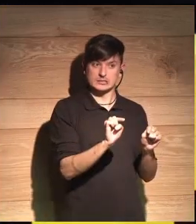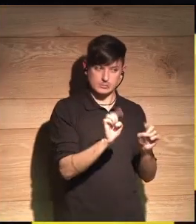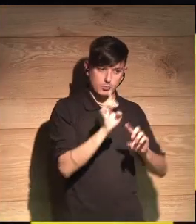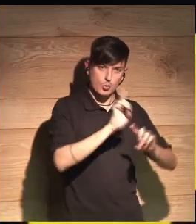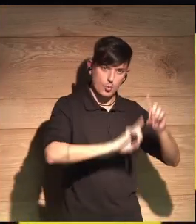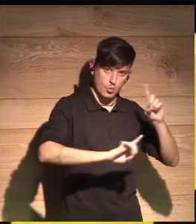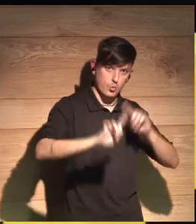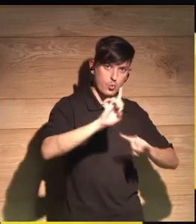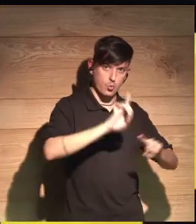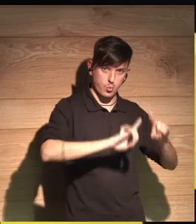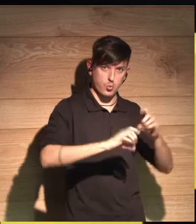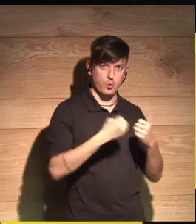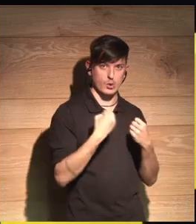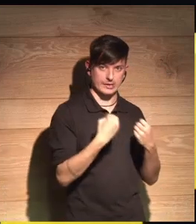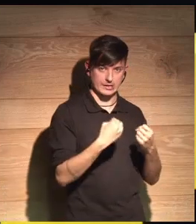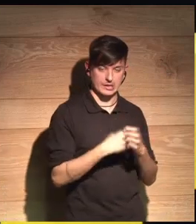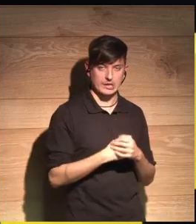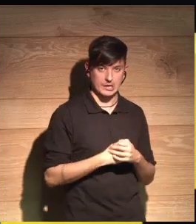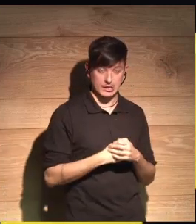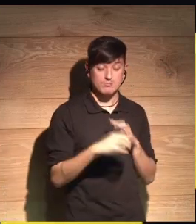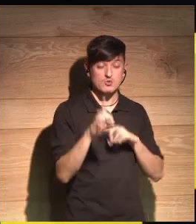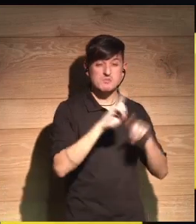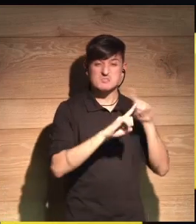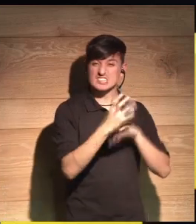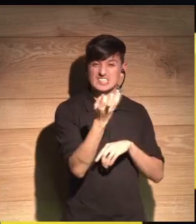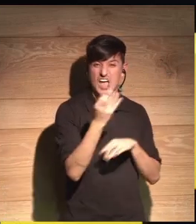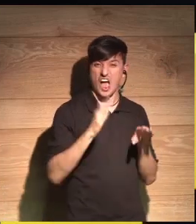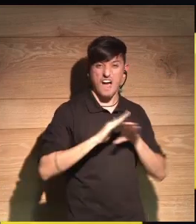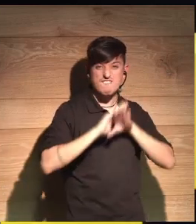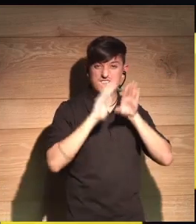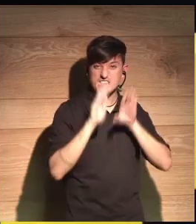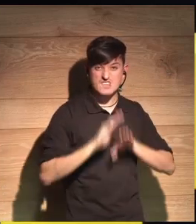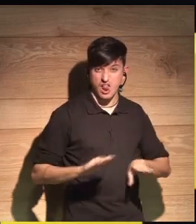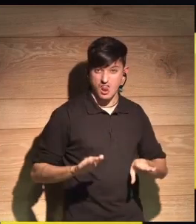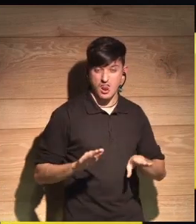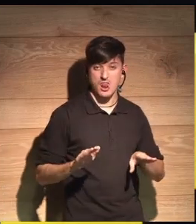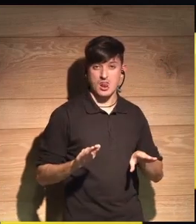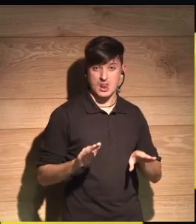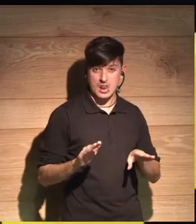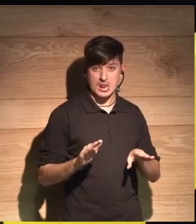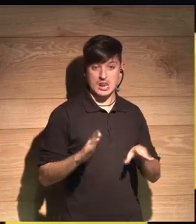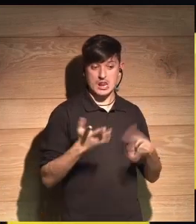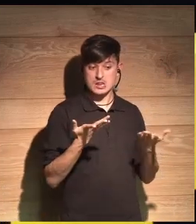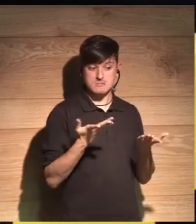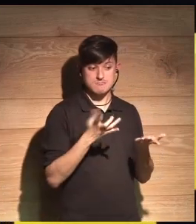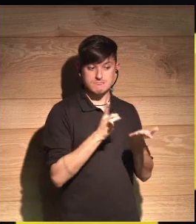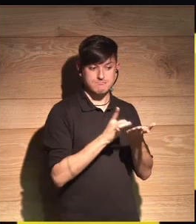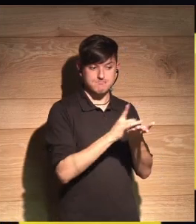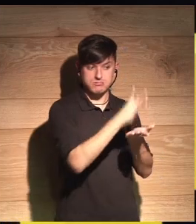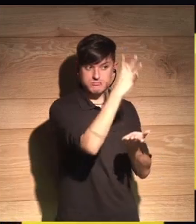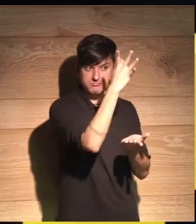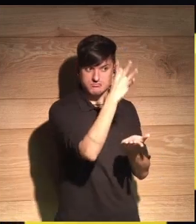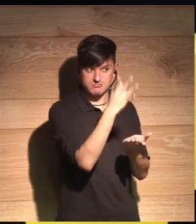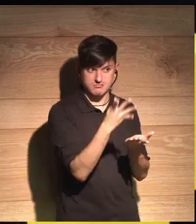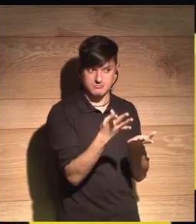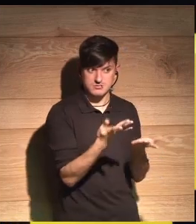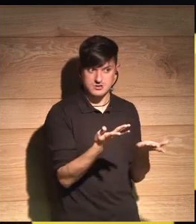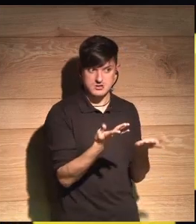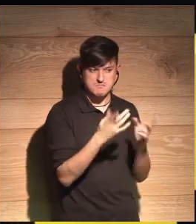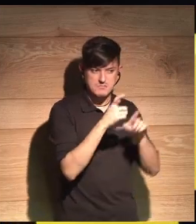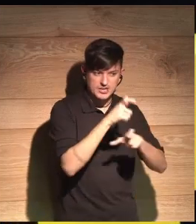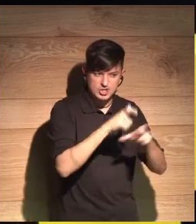problemático lo problemático es que al final terminan expulsando a más y